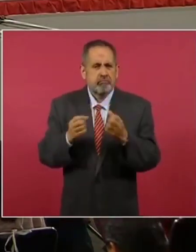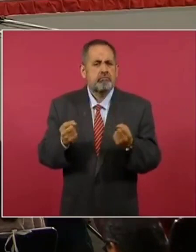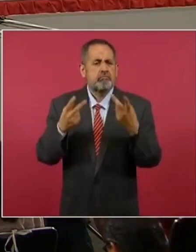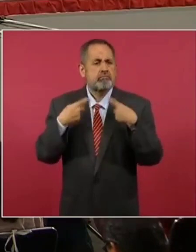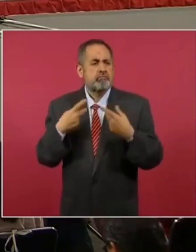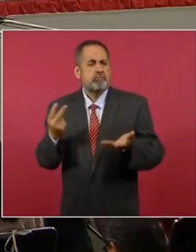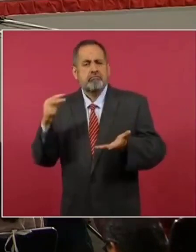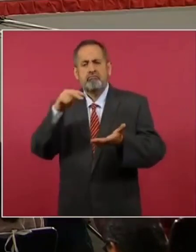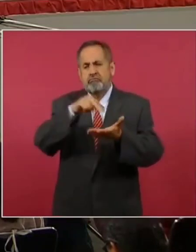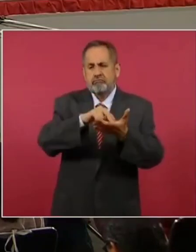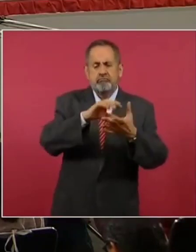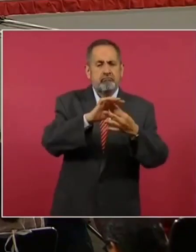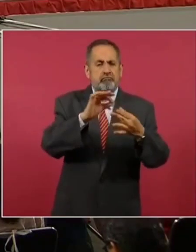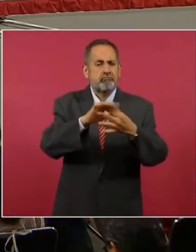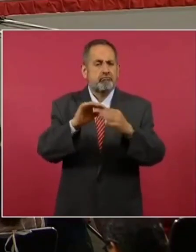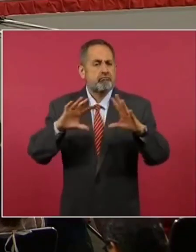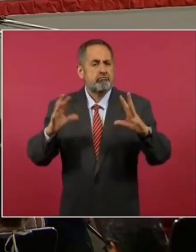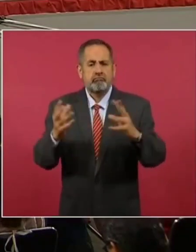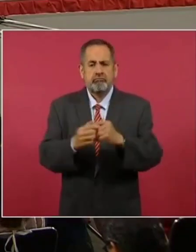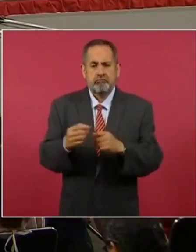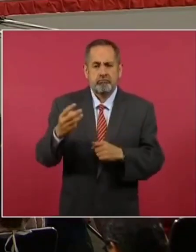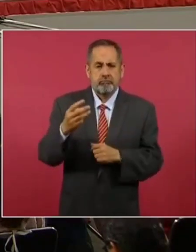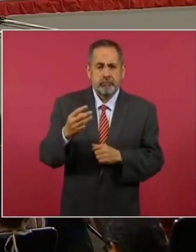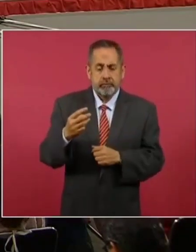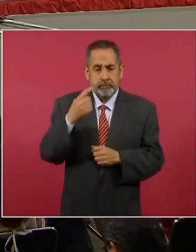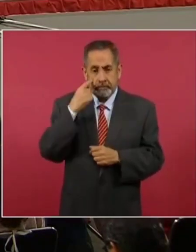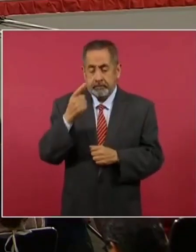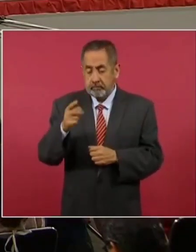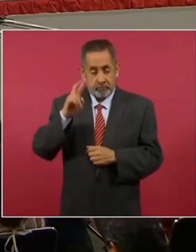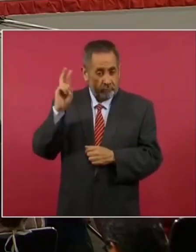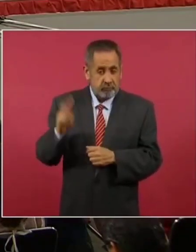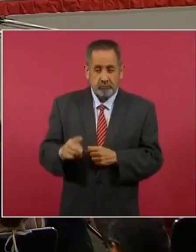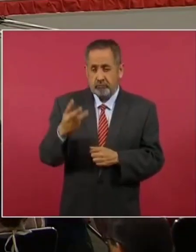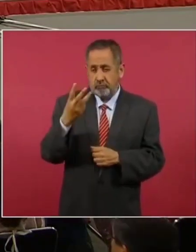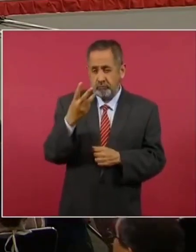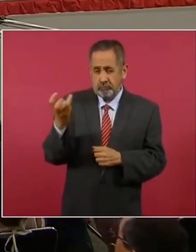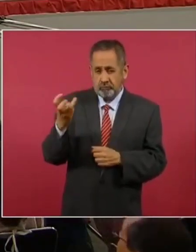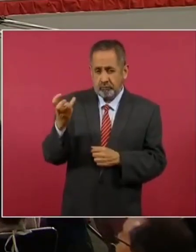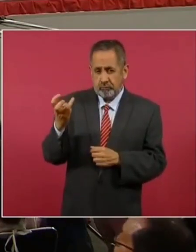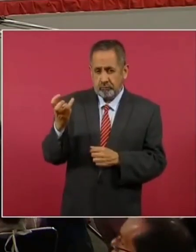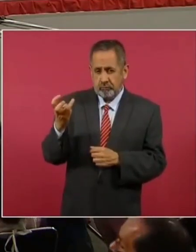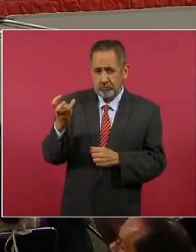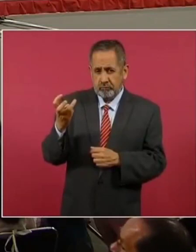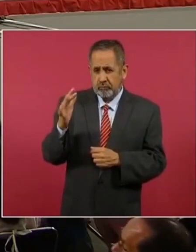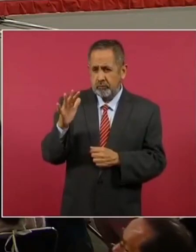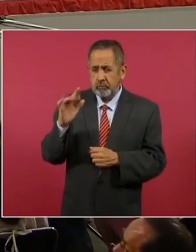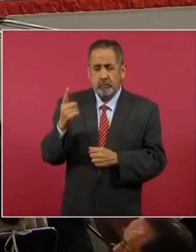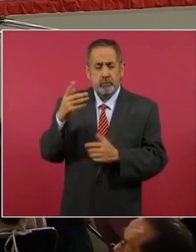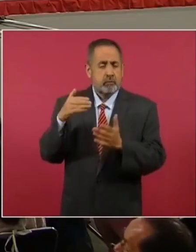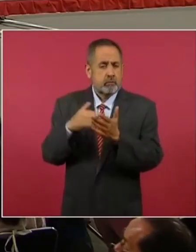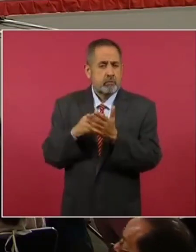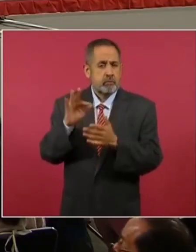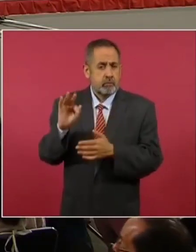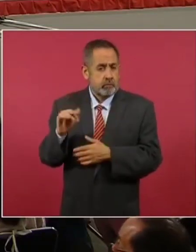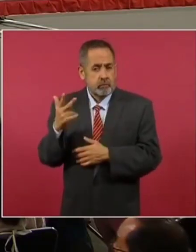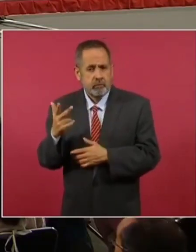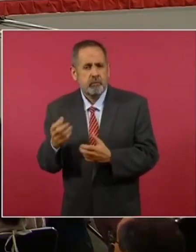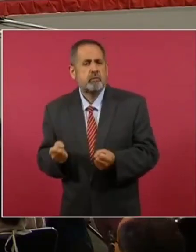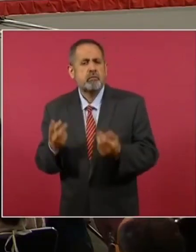Son 350 de un efectivo real de 351.048